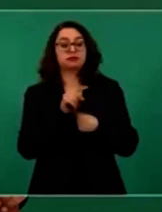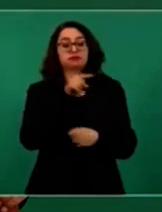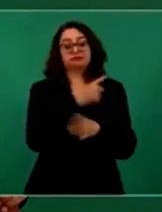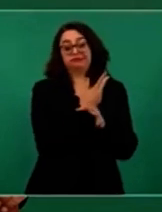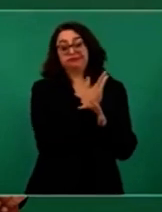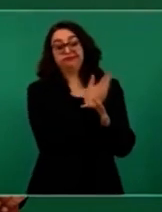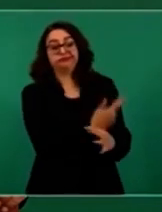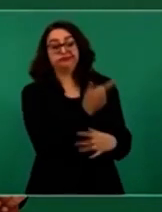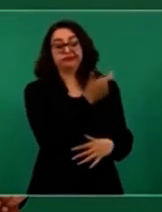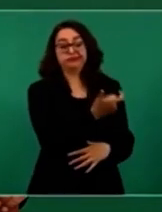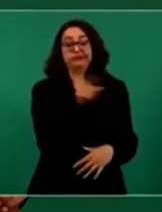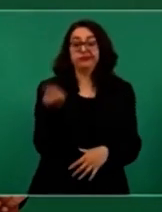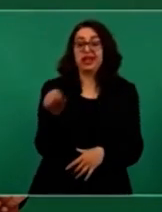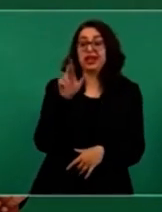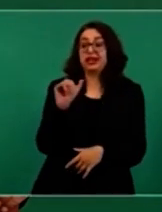Entonces,